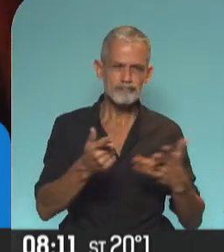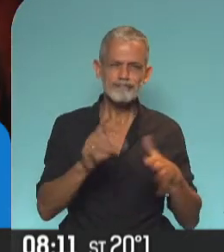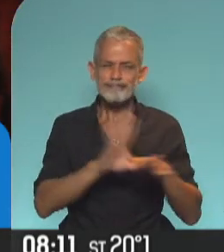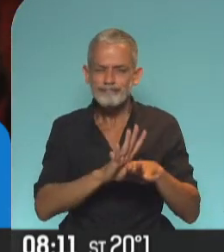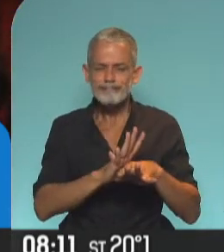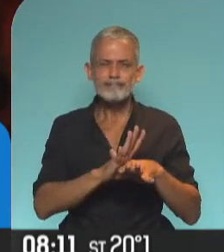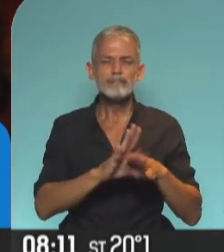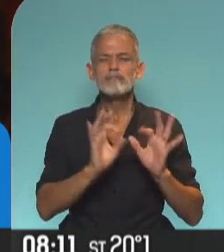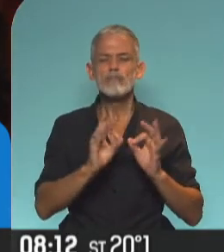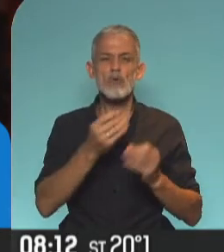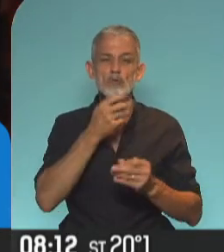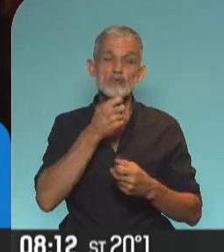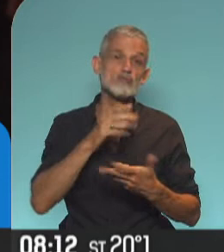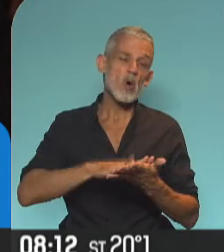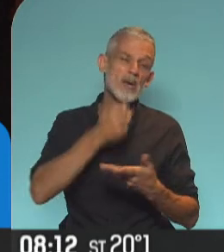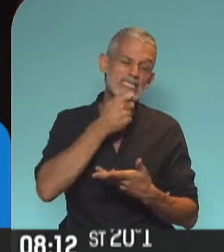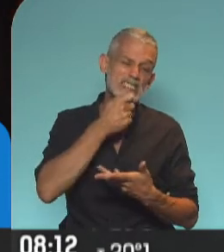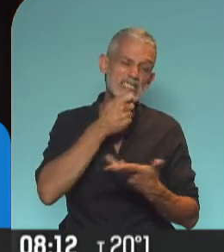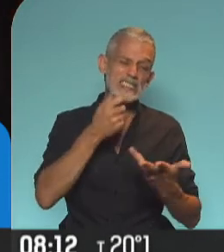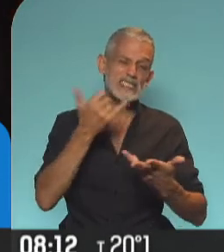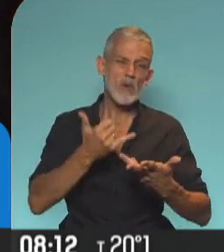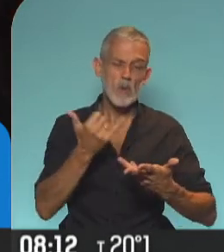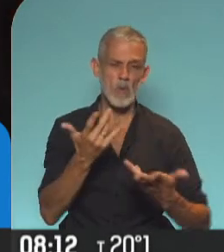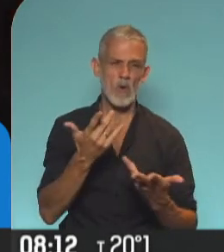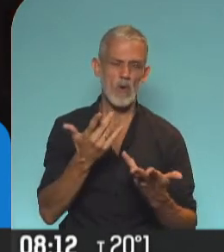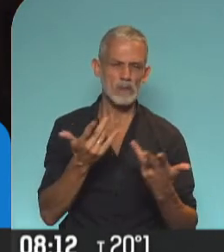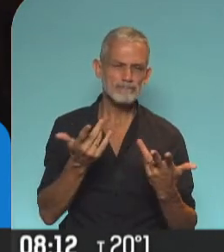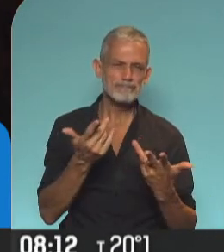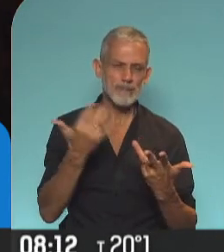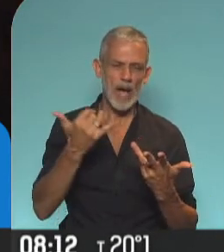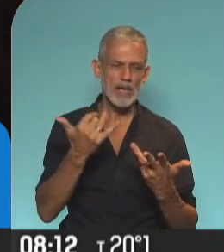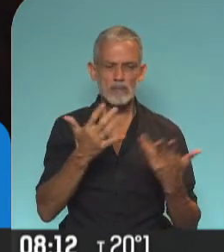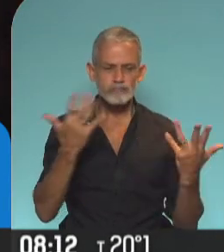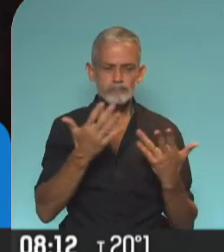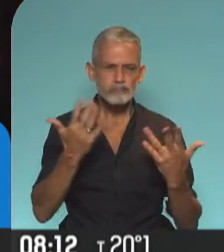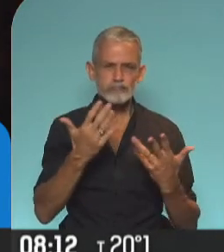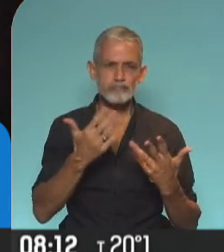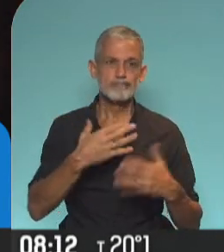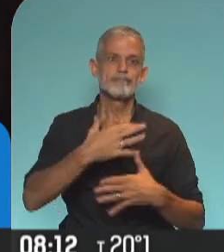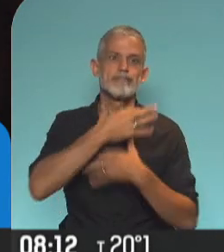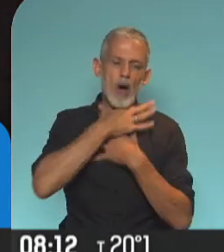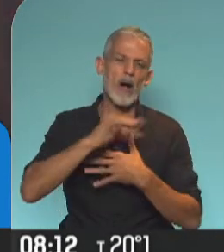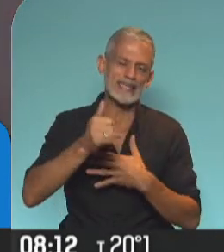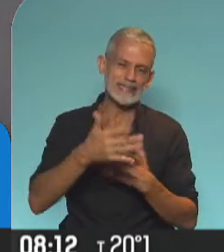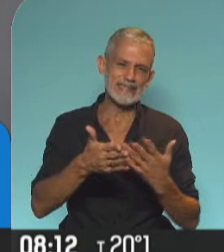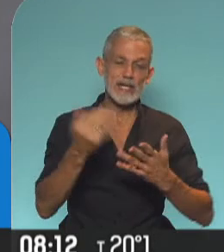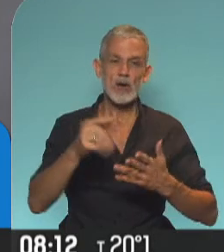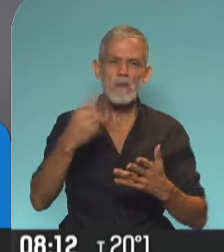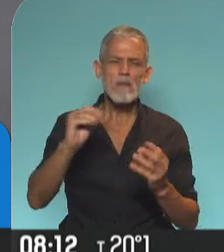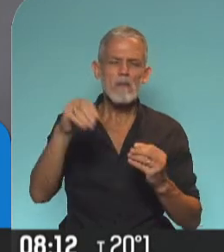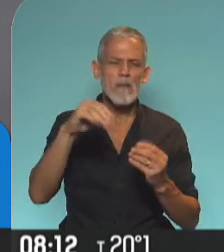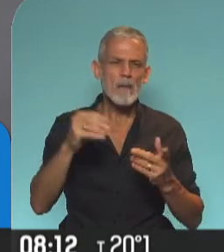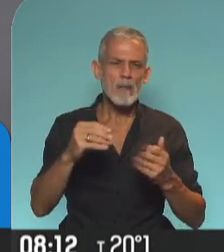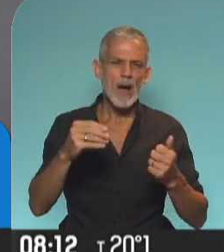precisiones respecto a si hubo, además de las causas determinadas de la muerte, que fue el ahogamiento, si hubo alguna otra